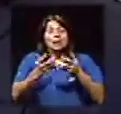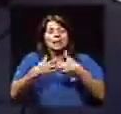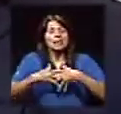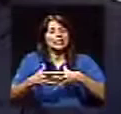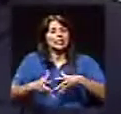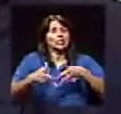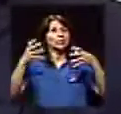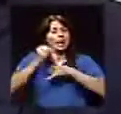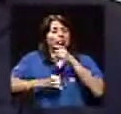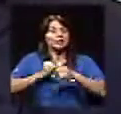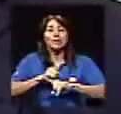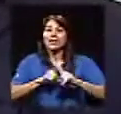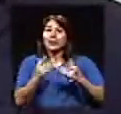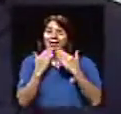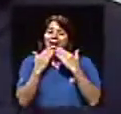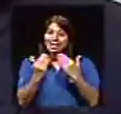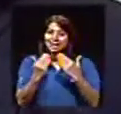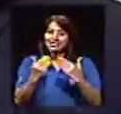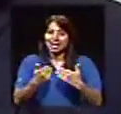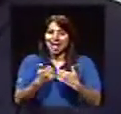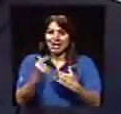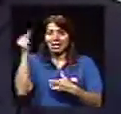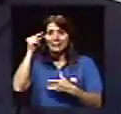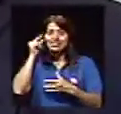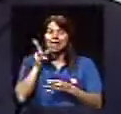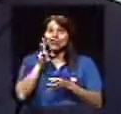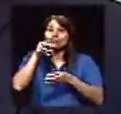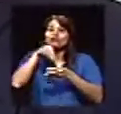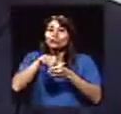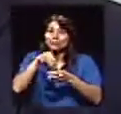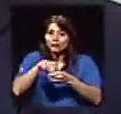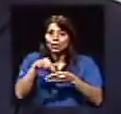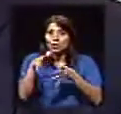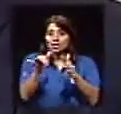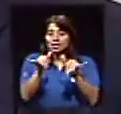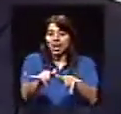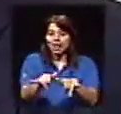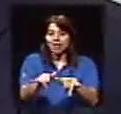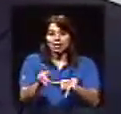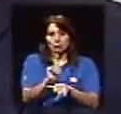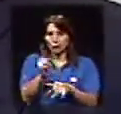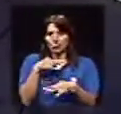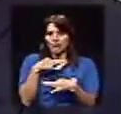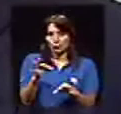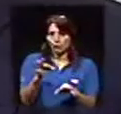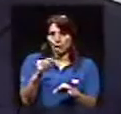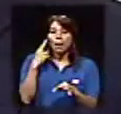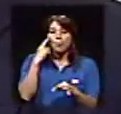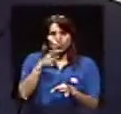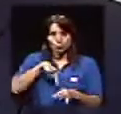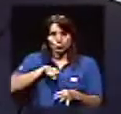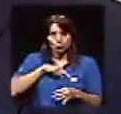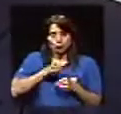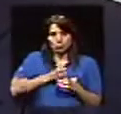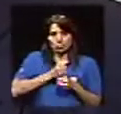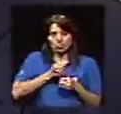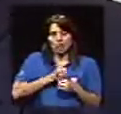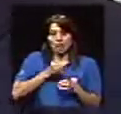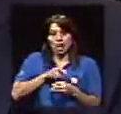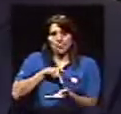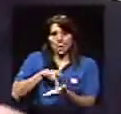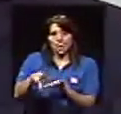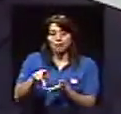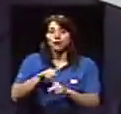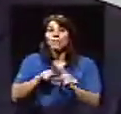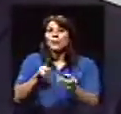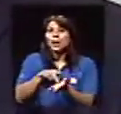gracias a la existencia de una participación del Estado en este campo, que además no es gratuita, porque los productores la pagamos, pero la pagamos